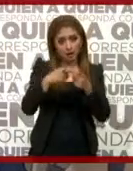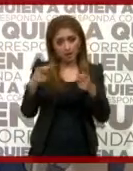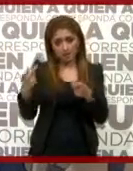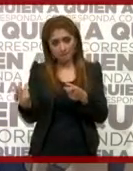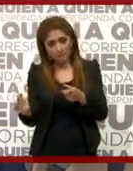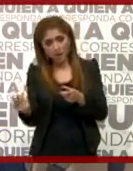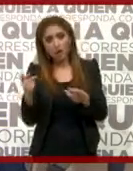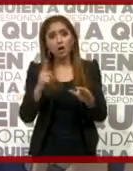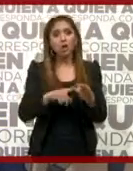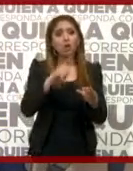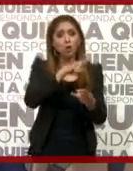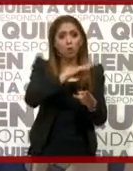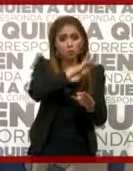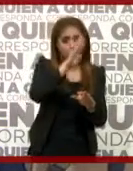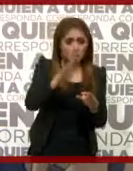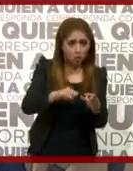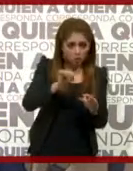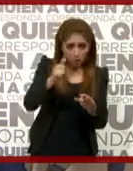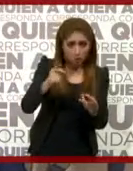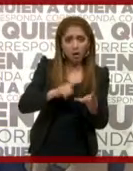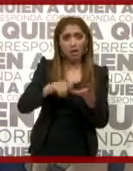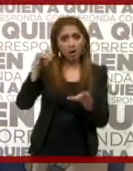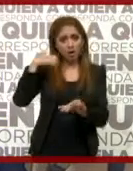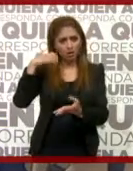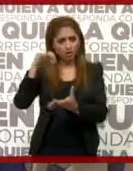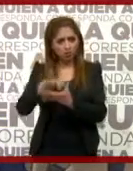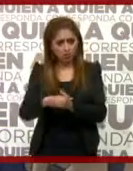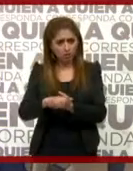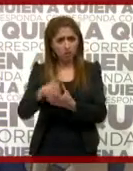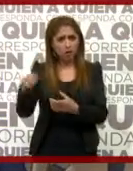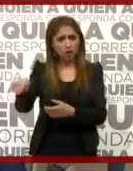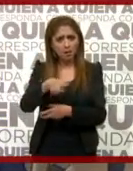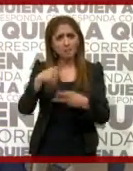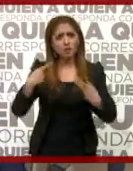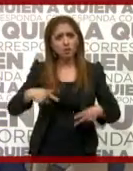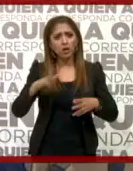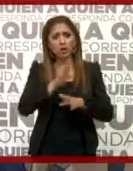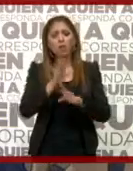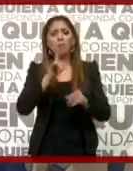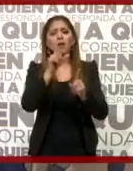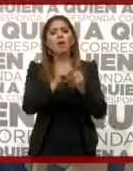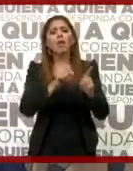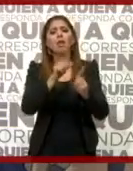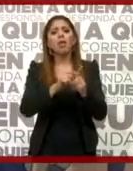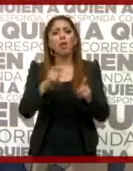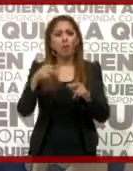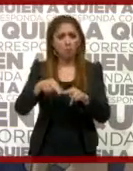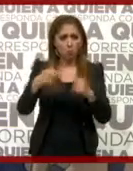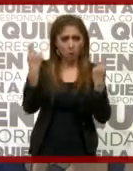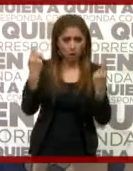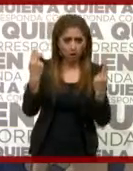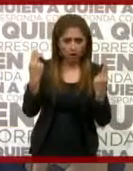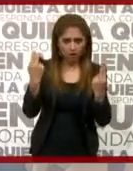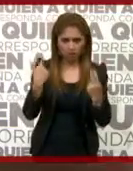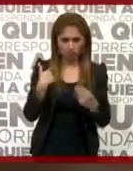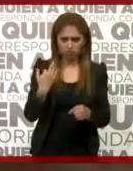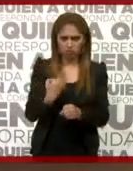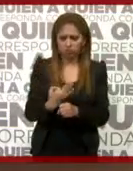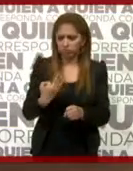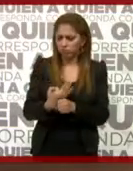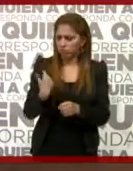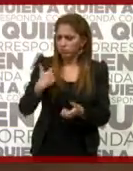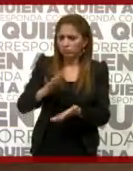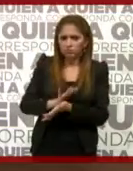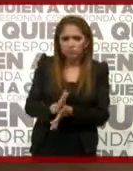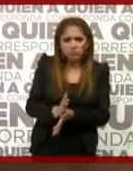de defunción de no sé quién, que el acta de matrimonio, en forma de burla. Ya esto, ya nos tratan denigrantemente.